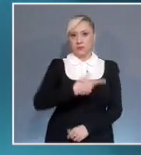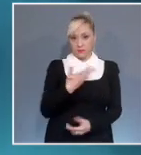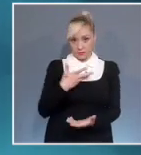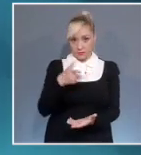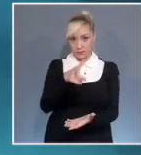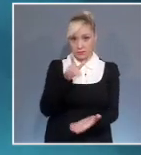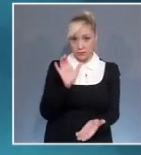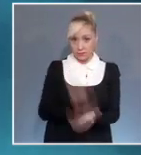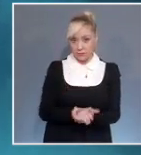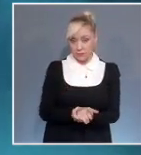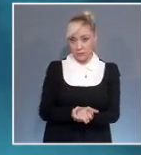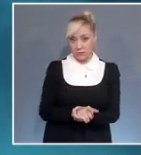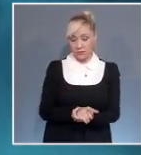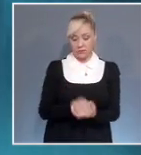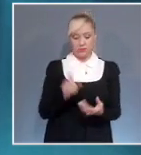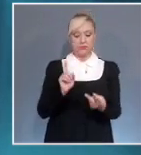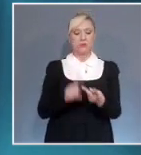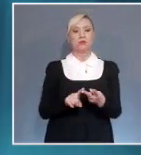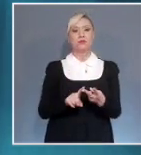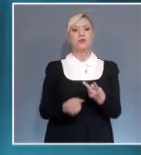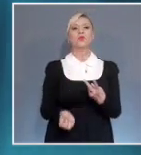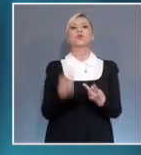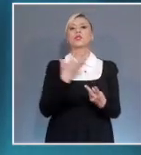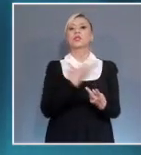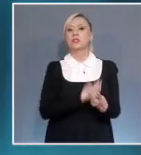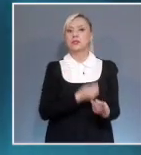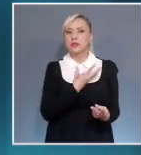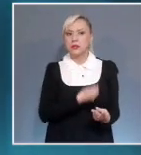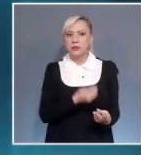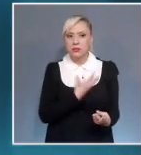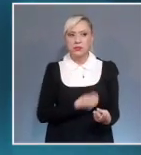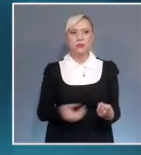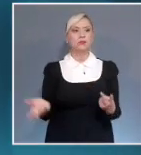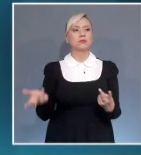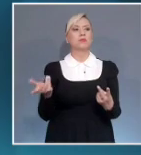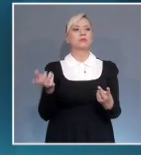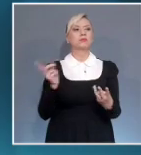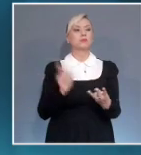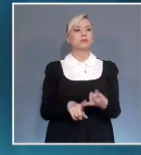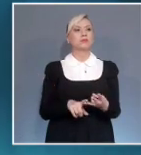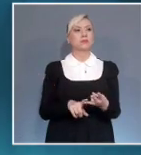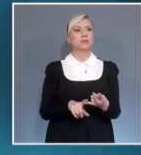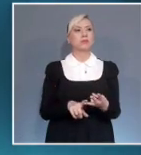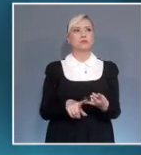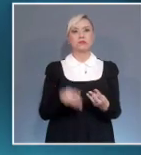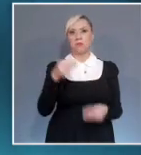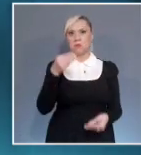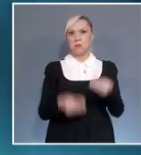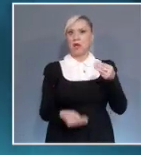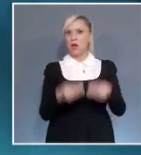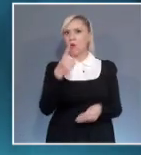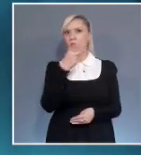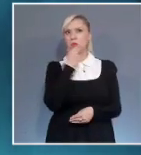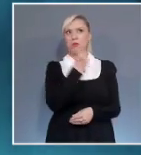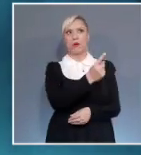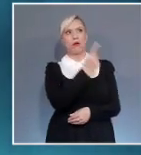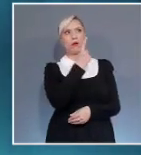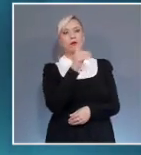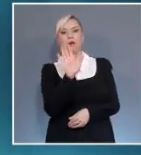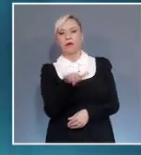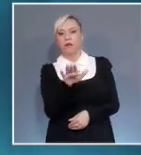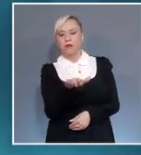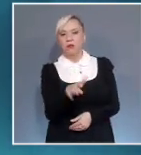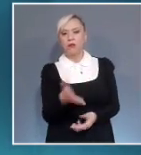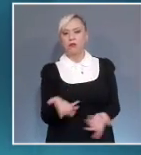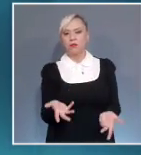me preguntaban cuántos hijos tenía e incluso hubo pues un magistrado que me llegó a comentar que yo venía de una incapacidad para